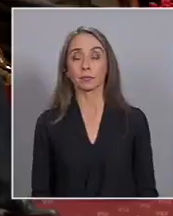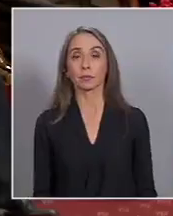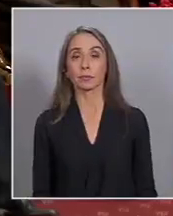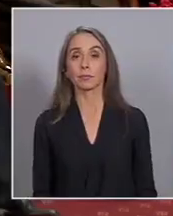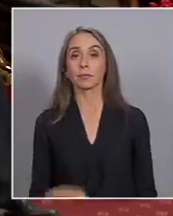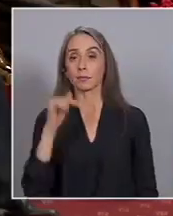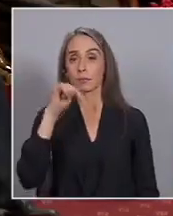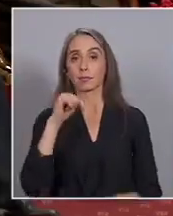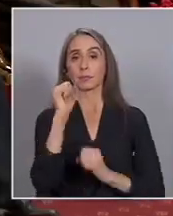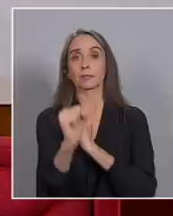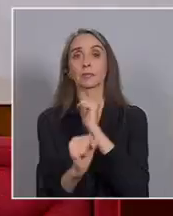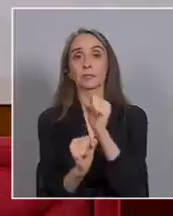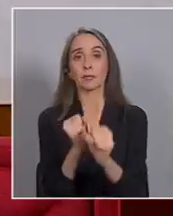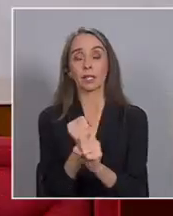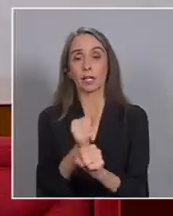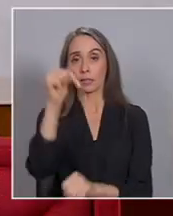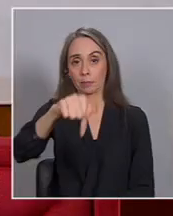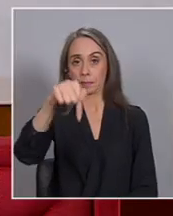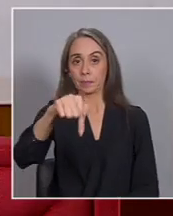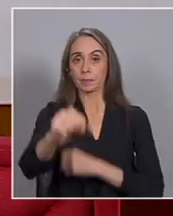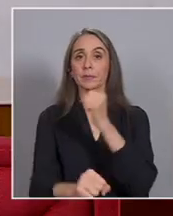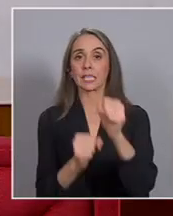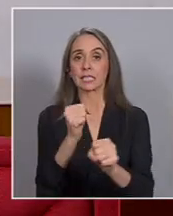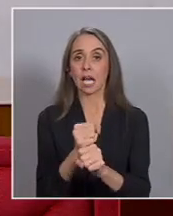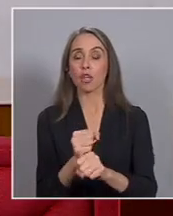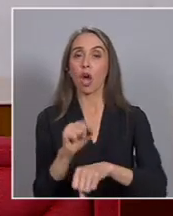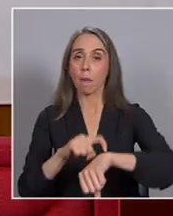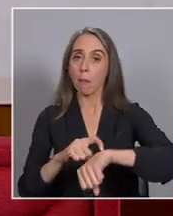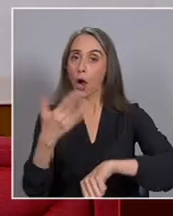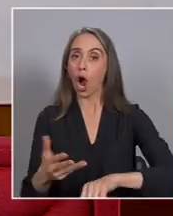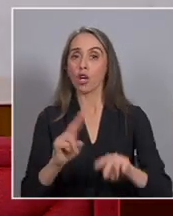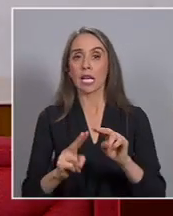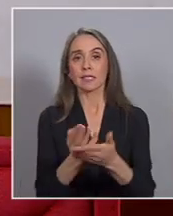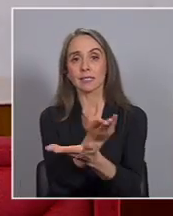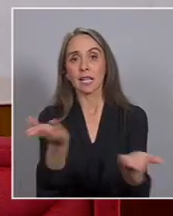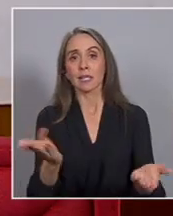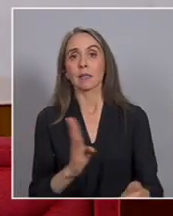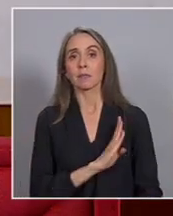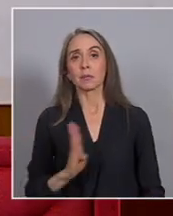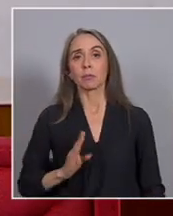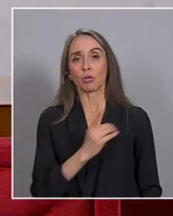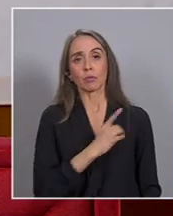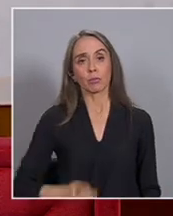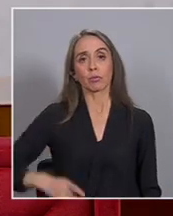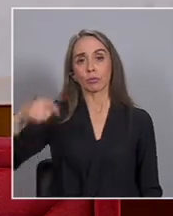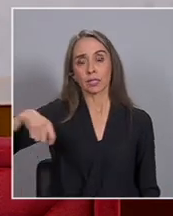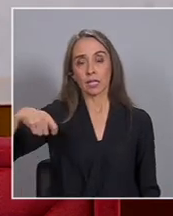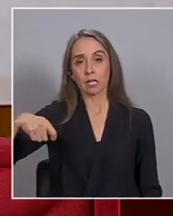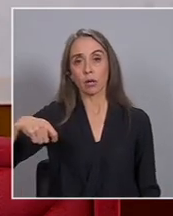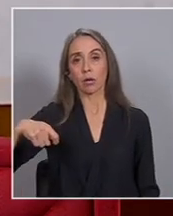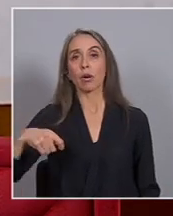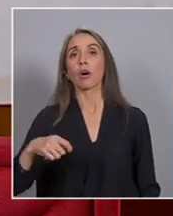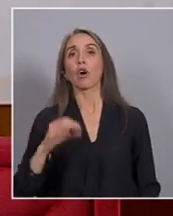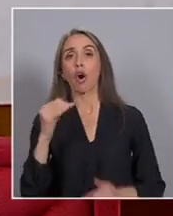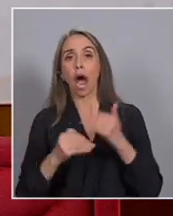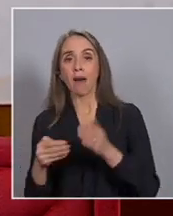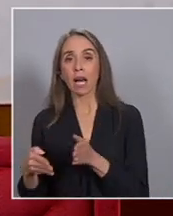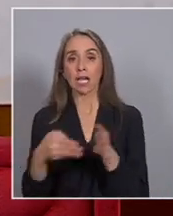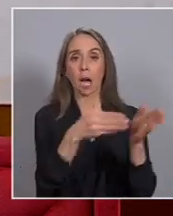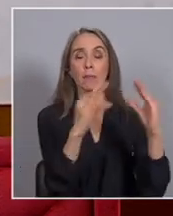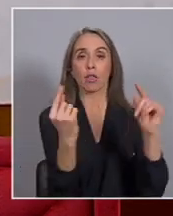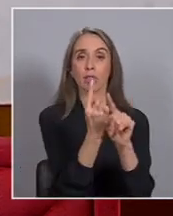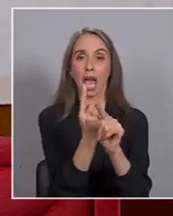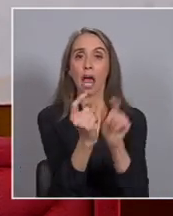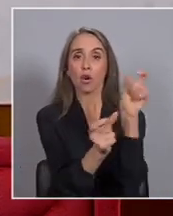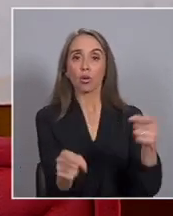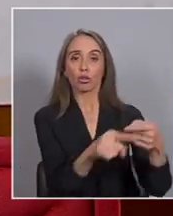Y este año es el momento de hacerlo, estimados congresistas. O avanzamos por el camino del diálogo